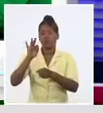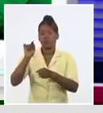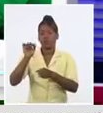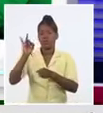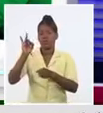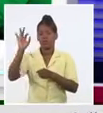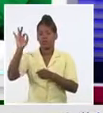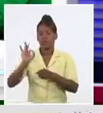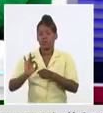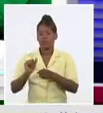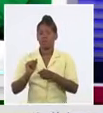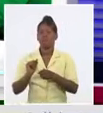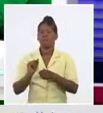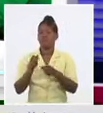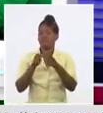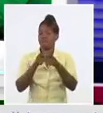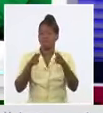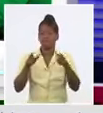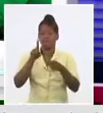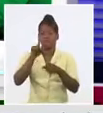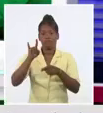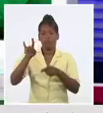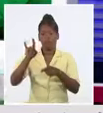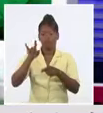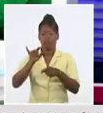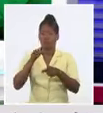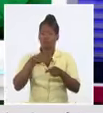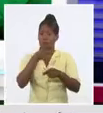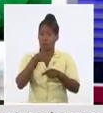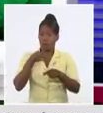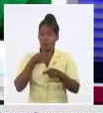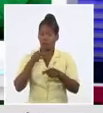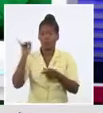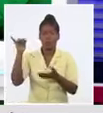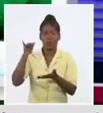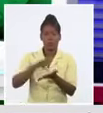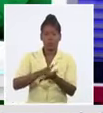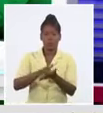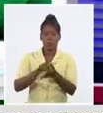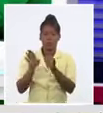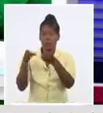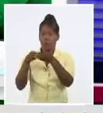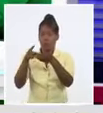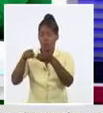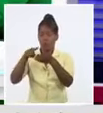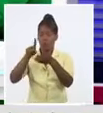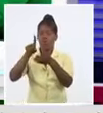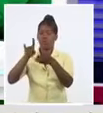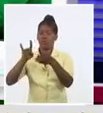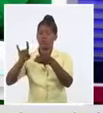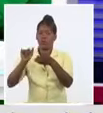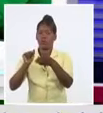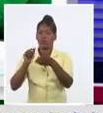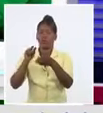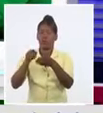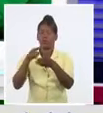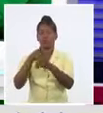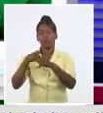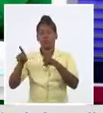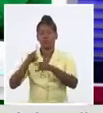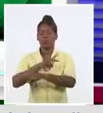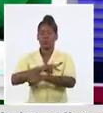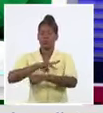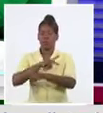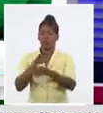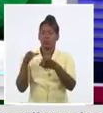98,7%. 19, como ya yo dije, casos importados, diagnosticados al arribo en nuestro país,